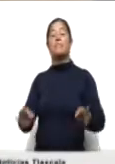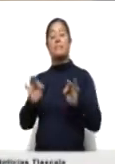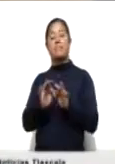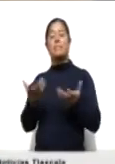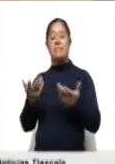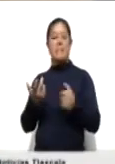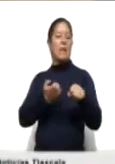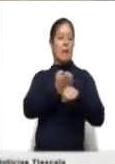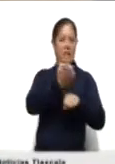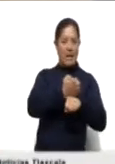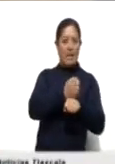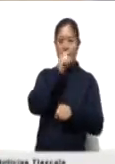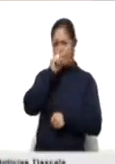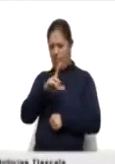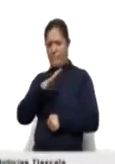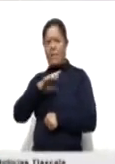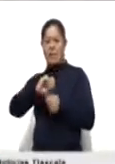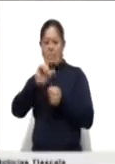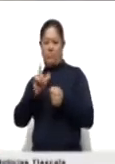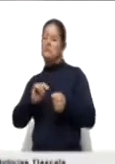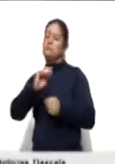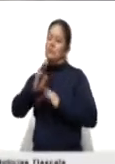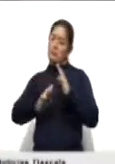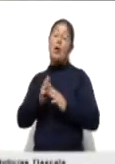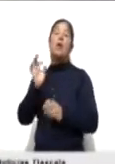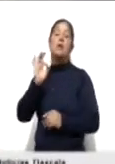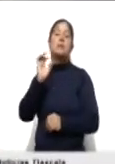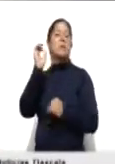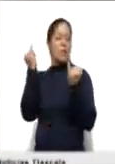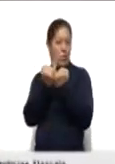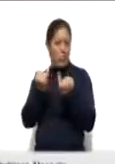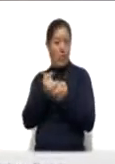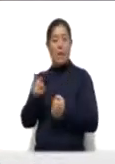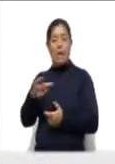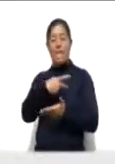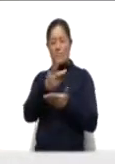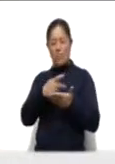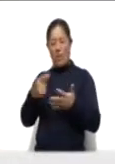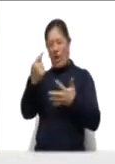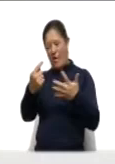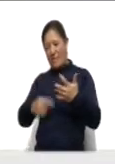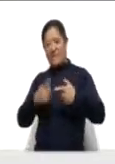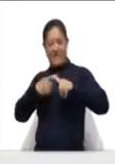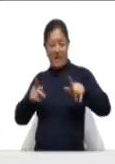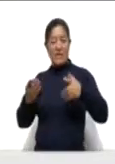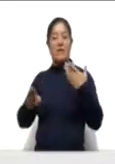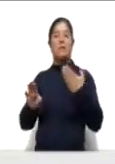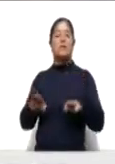nivel nacional y, por qué no decirlo, a nivel mundial. Con programas de contenido diversos, música